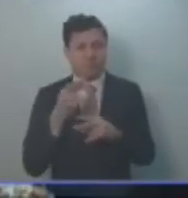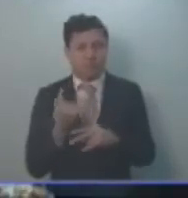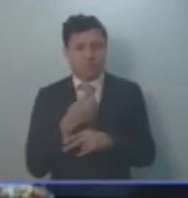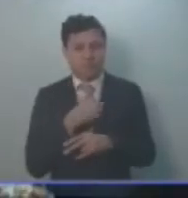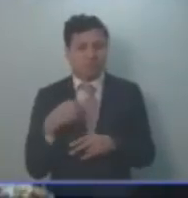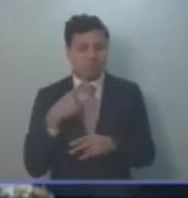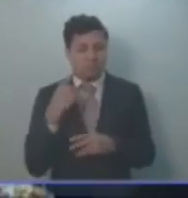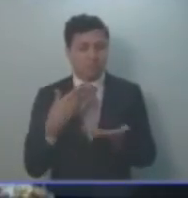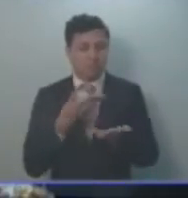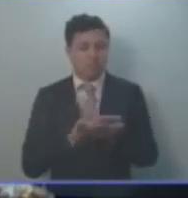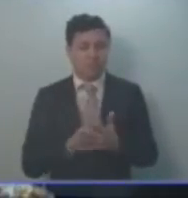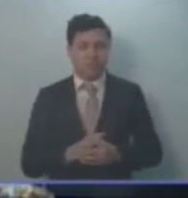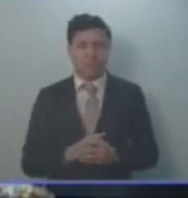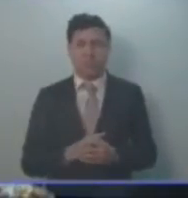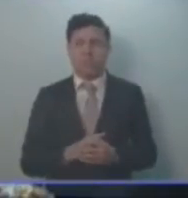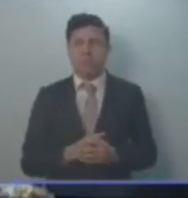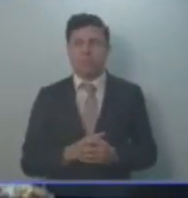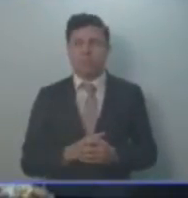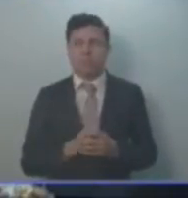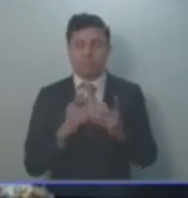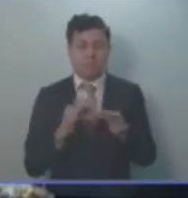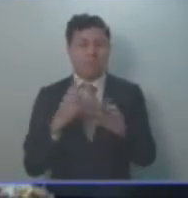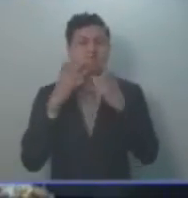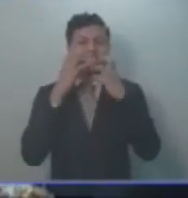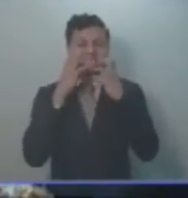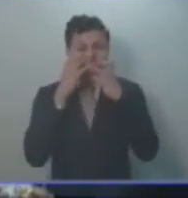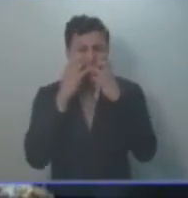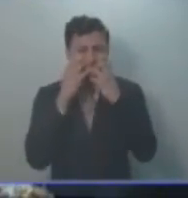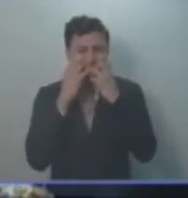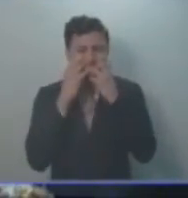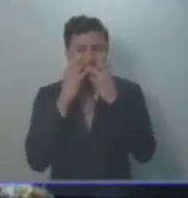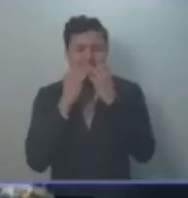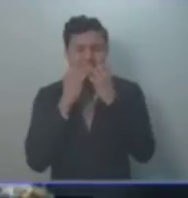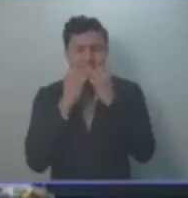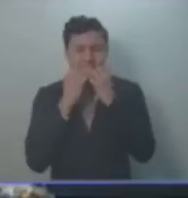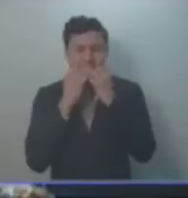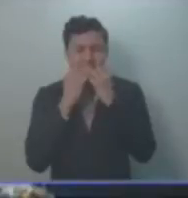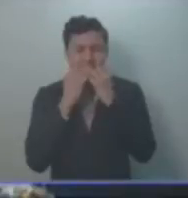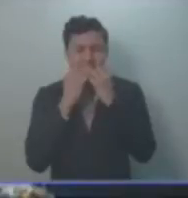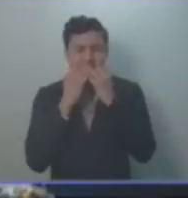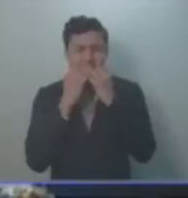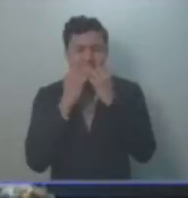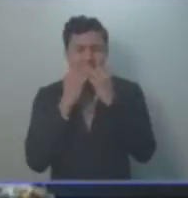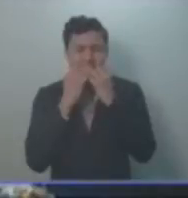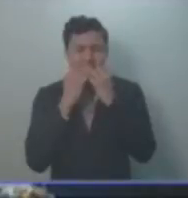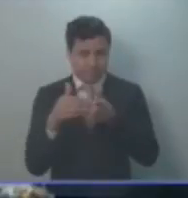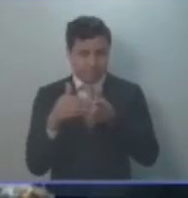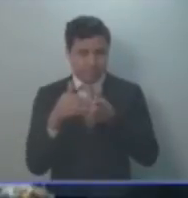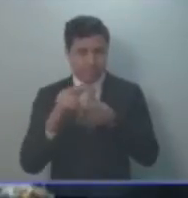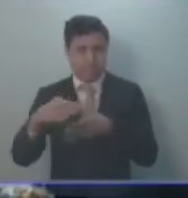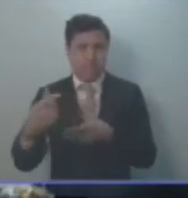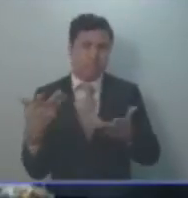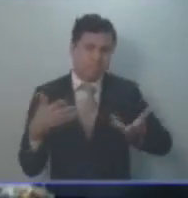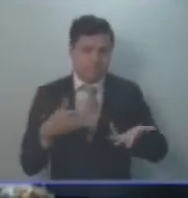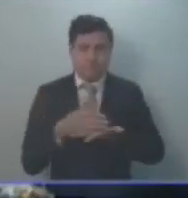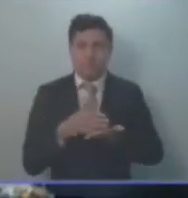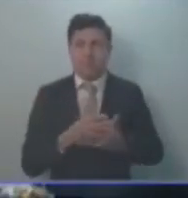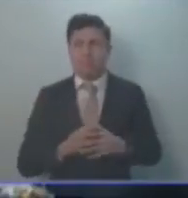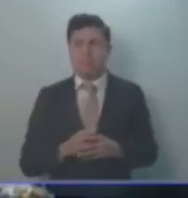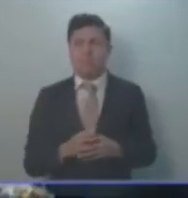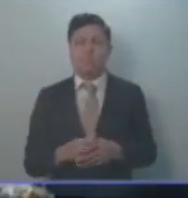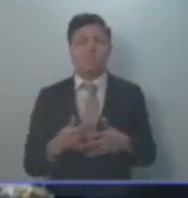médico tratante. Dicha garantía de estabilidad laboral comenzará a partir de haberse emitido